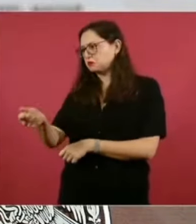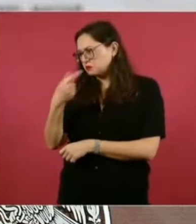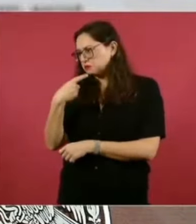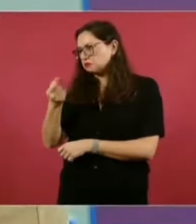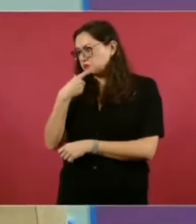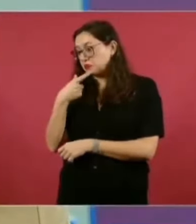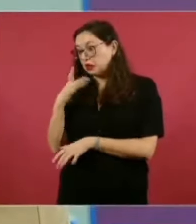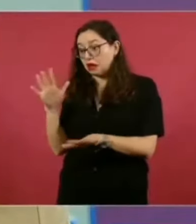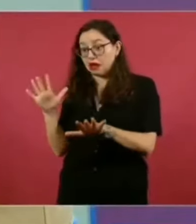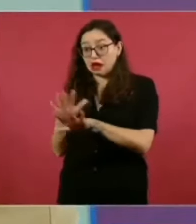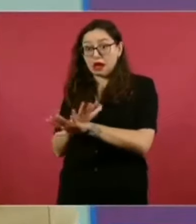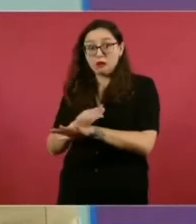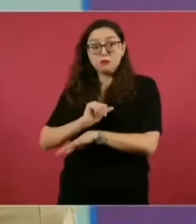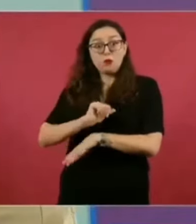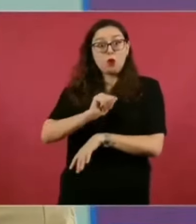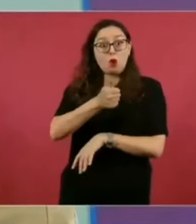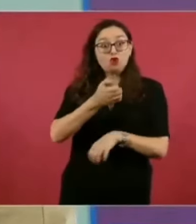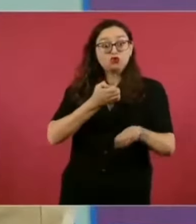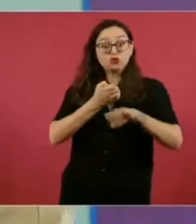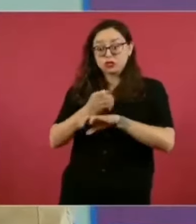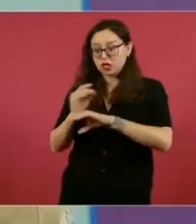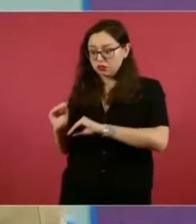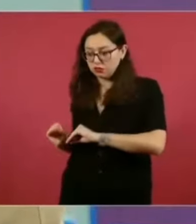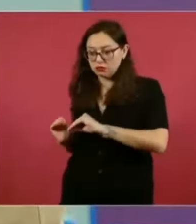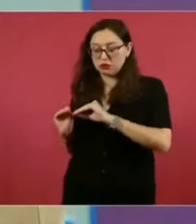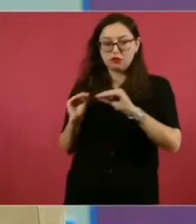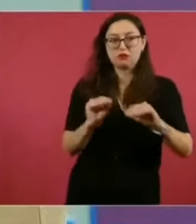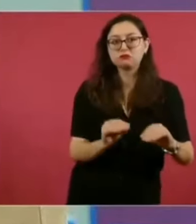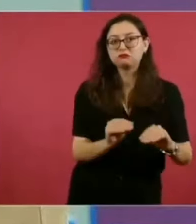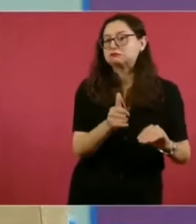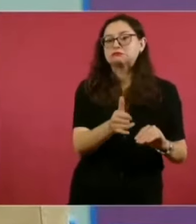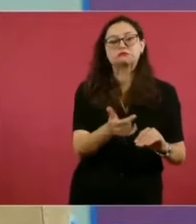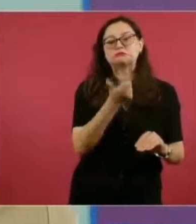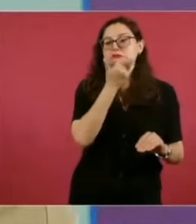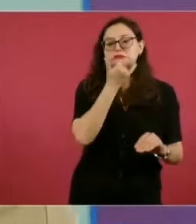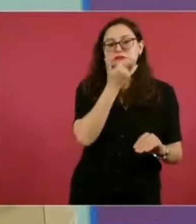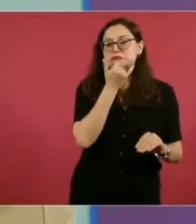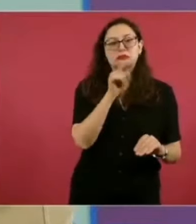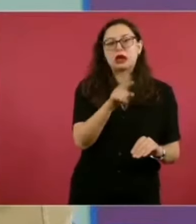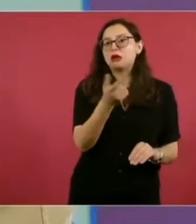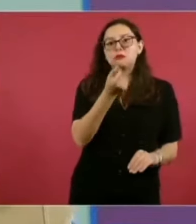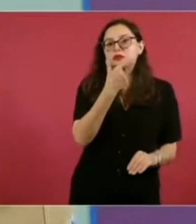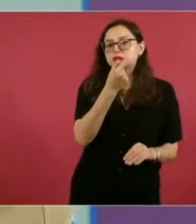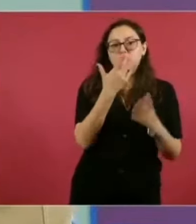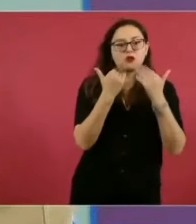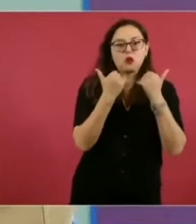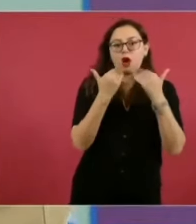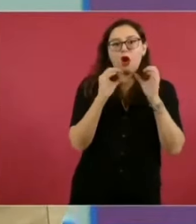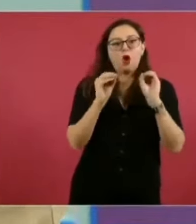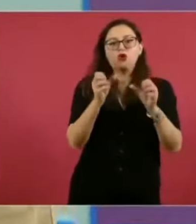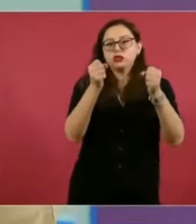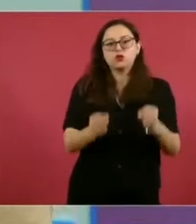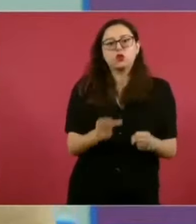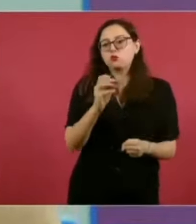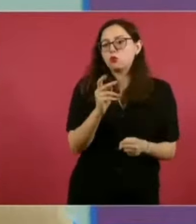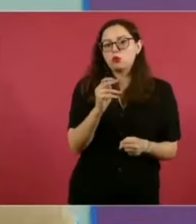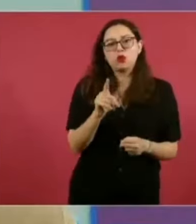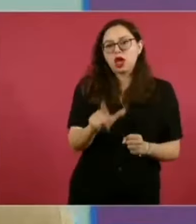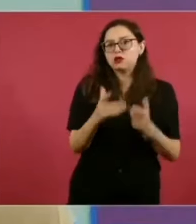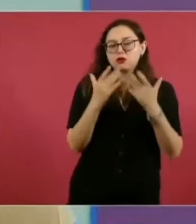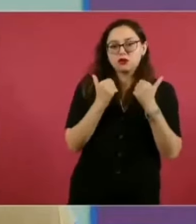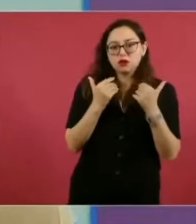que había cruzado ya la enfermedad no estaba cubierta por el Seguro Popular o por la Secretaría de Salud de ese estado. En el IMSS